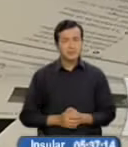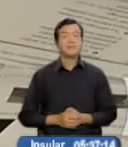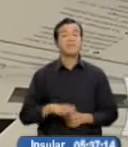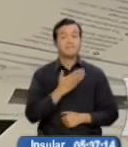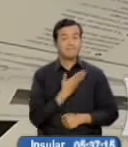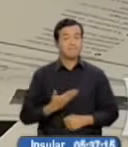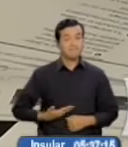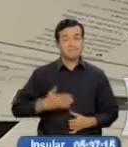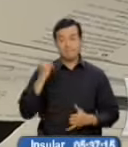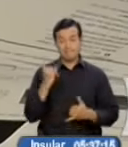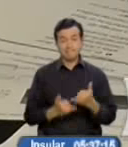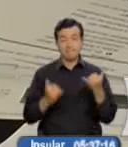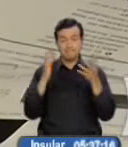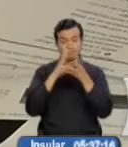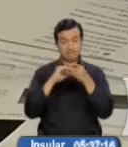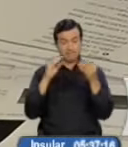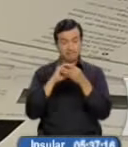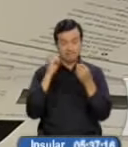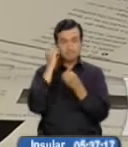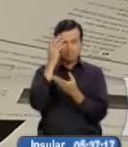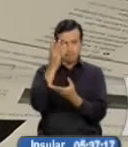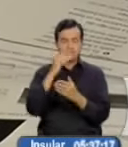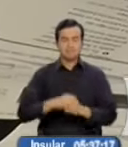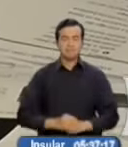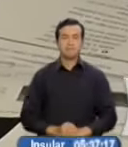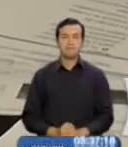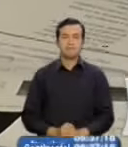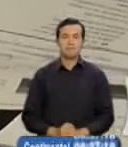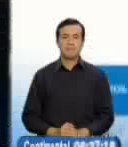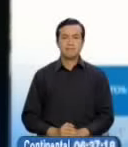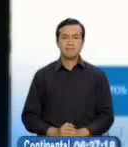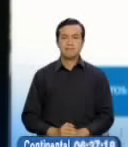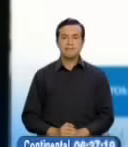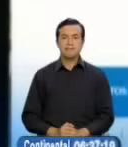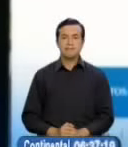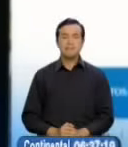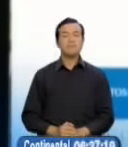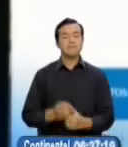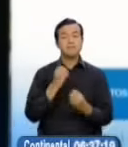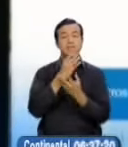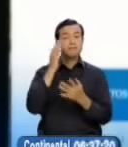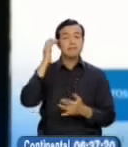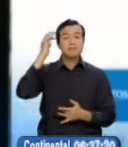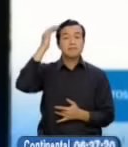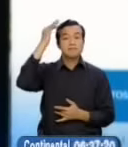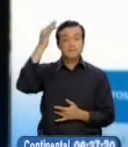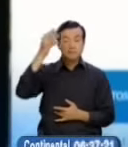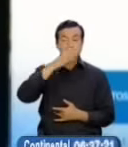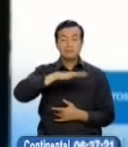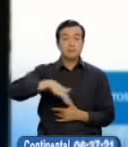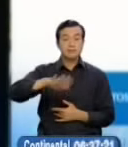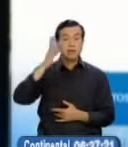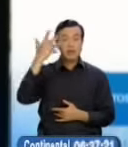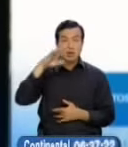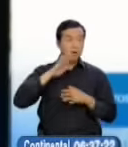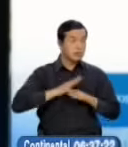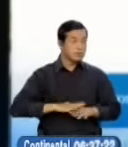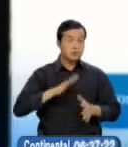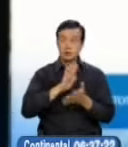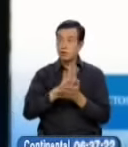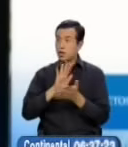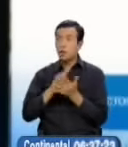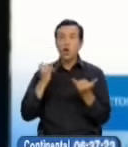presidente finaliza su artículo de opinión mencionando textualmente lo siguiente. Hablo para el futuro, el cual, una vez calmados los vientos